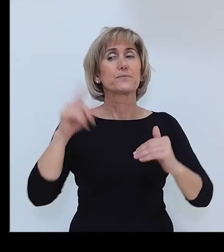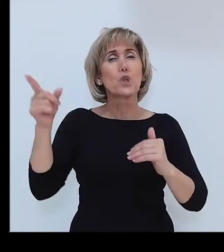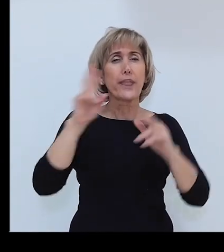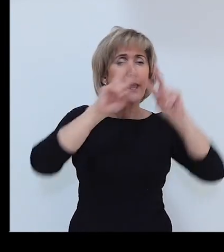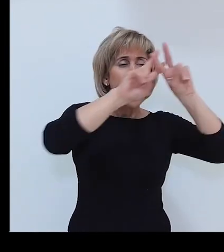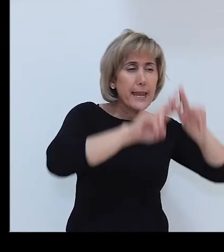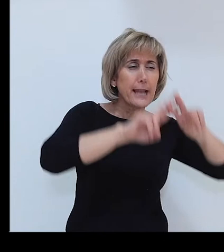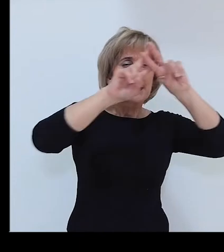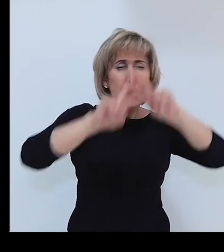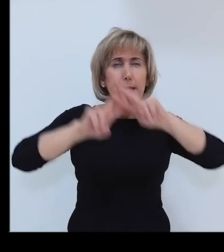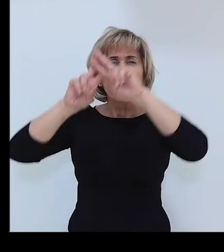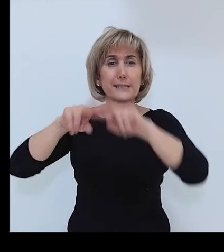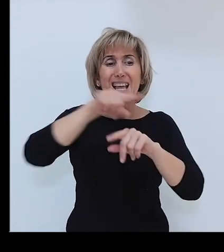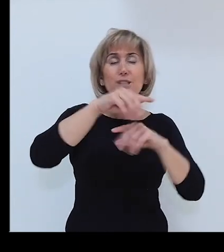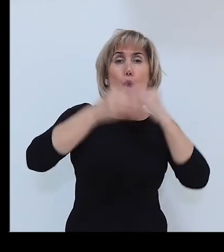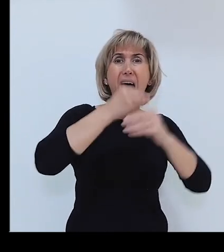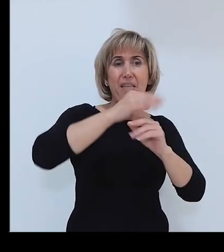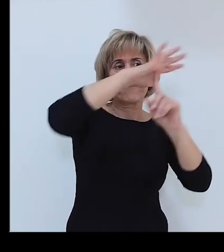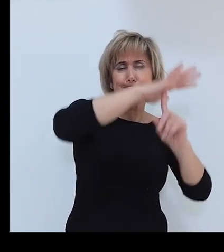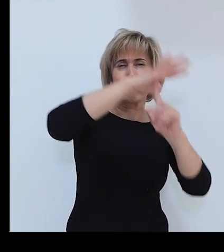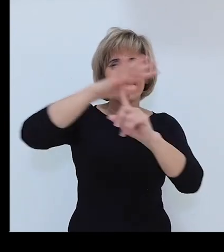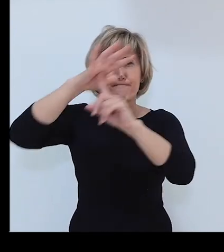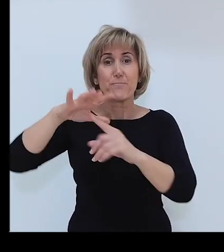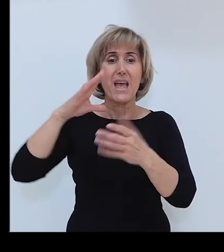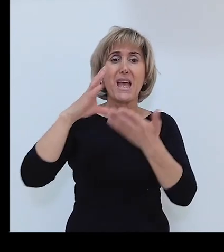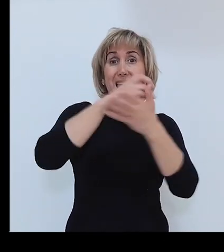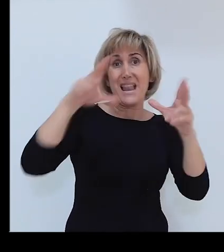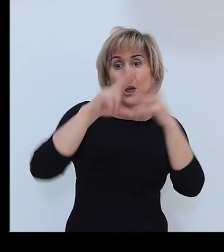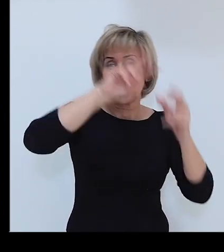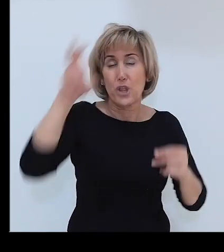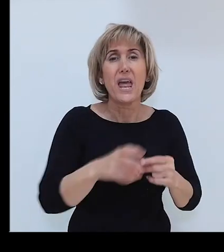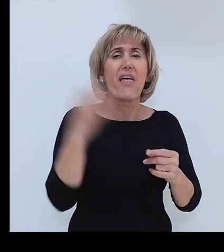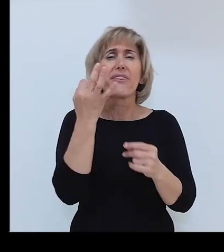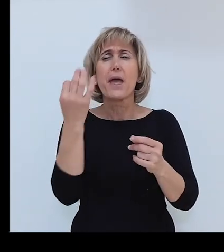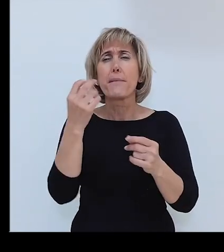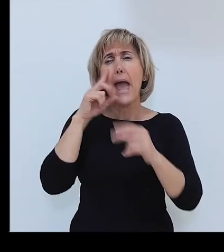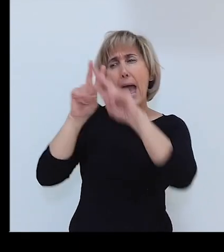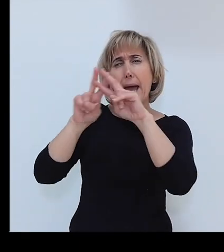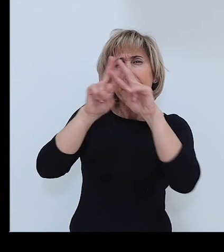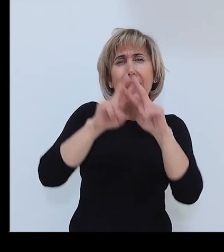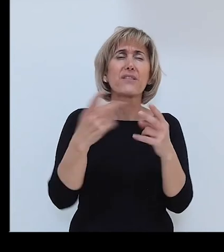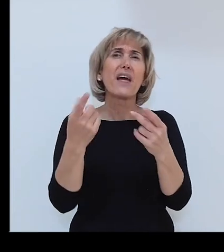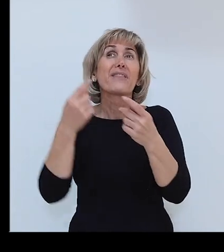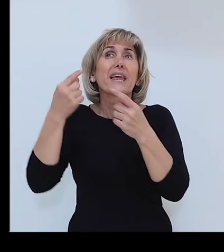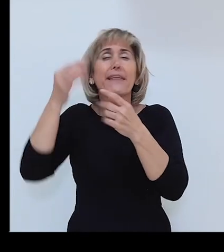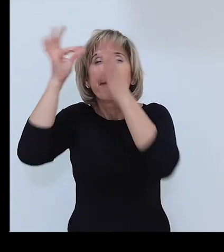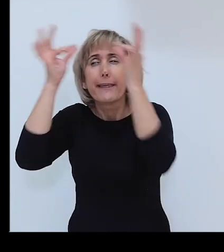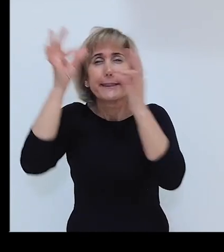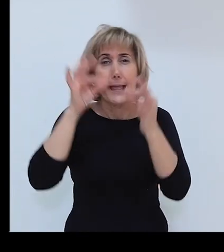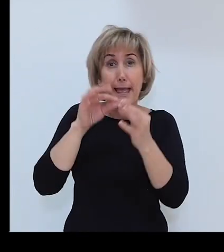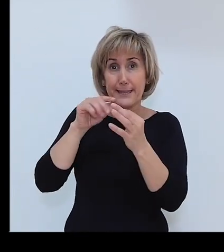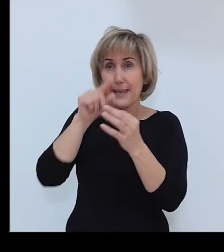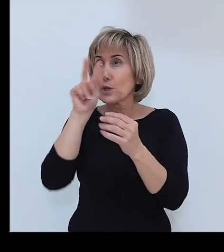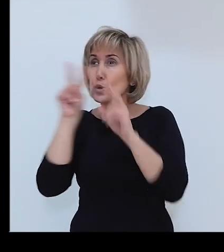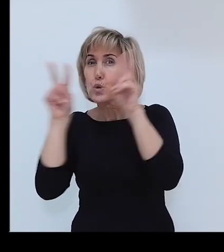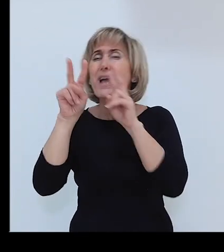ella analiza durante toda su obra todas esas formas de opresión y cómo la sociología debe de cuestionar